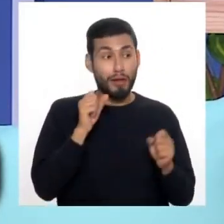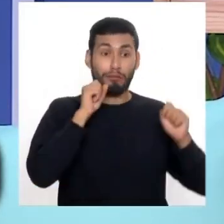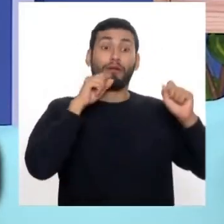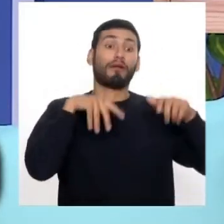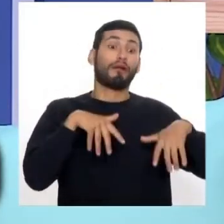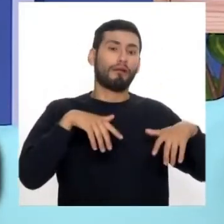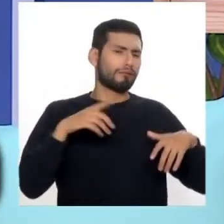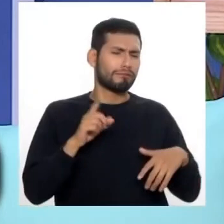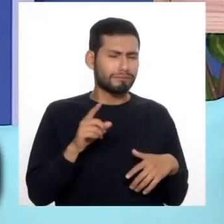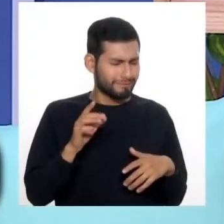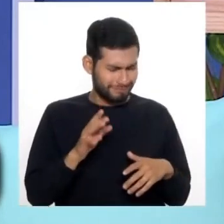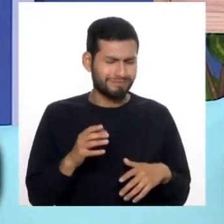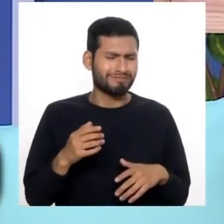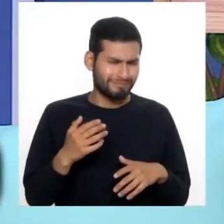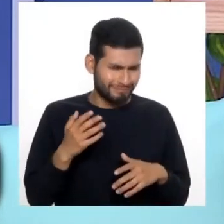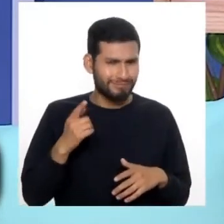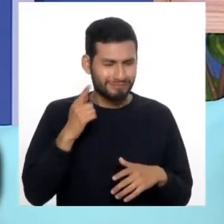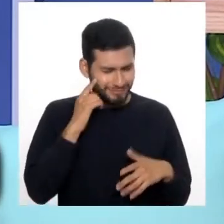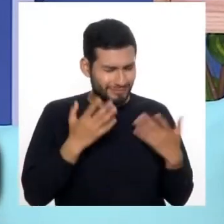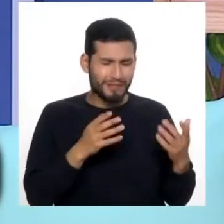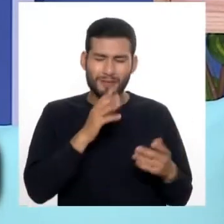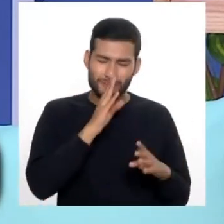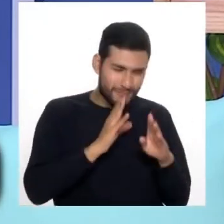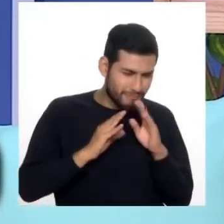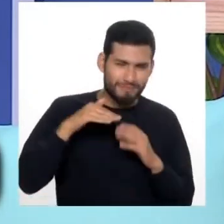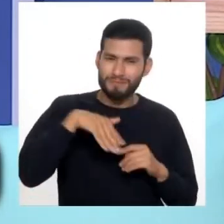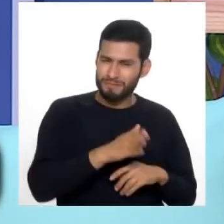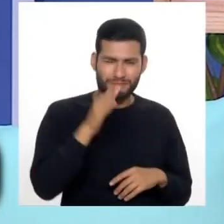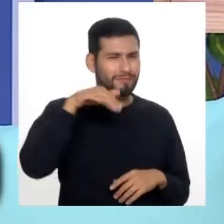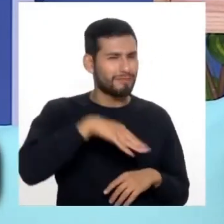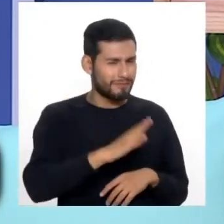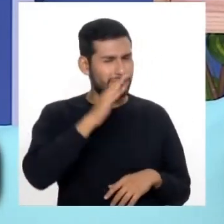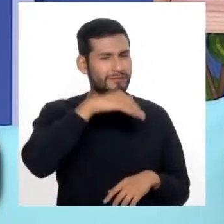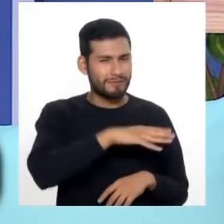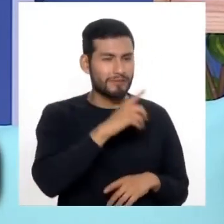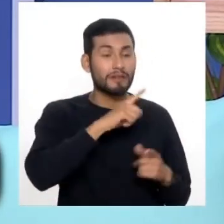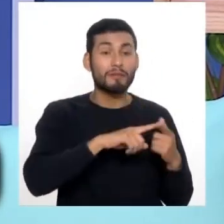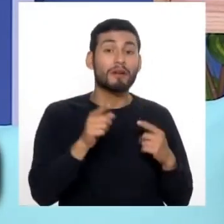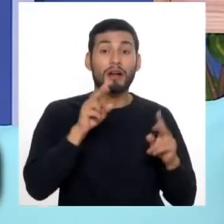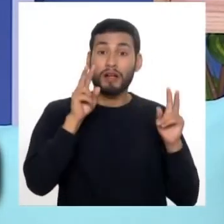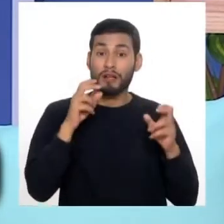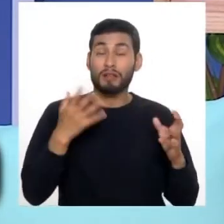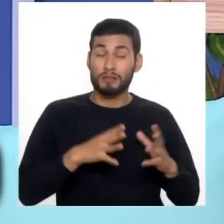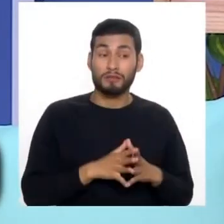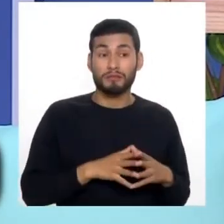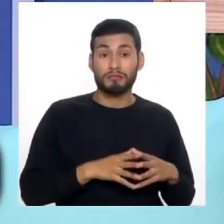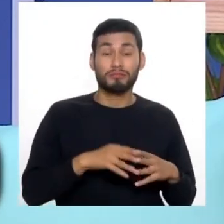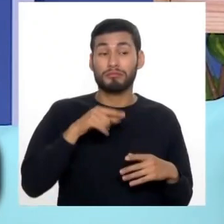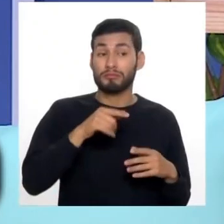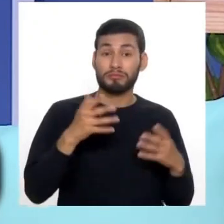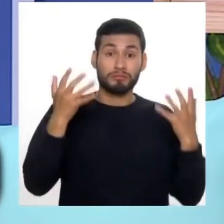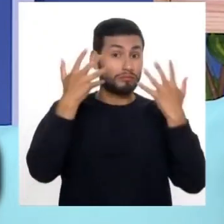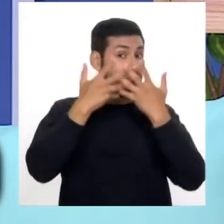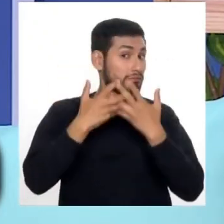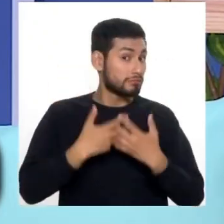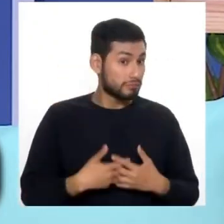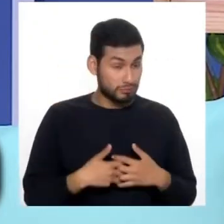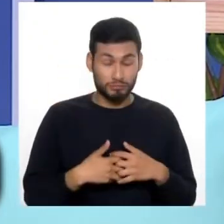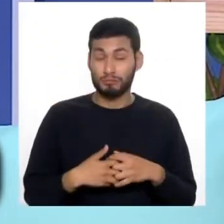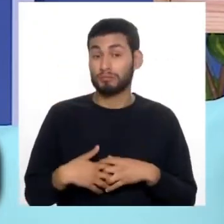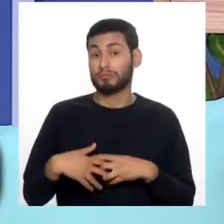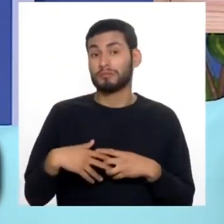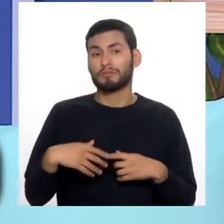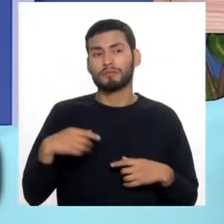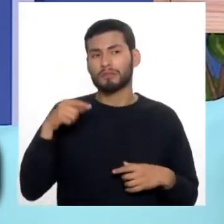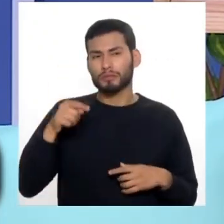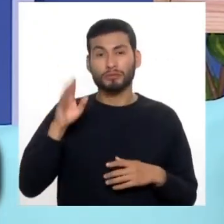así. Okay. Sin embargo, es efectivamente, ¿no? Hay temas vinculados, por ejemplo, en términos de las empresas de créditos,